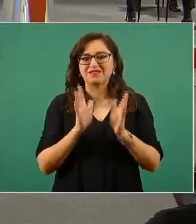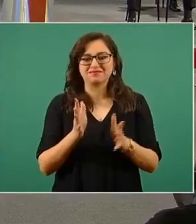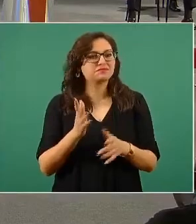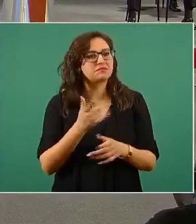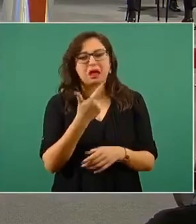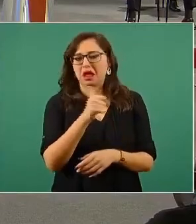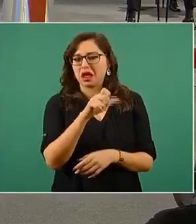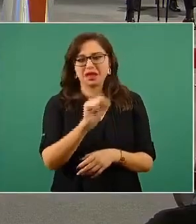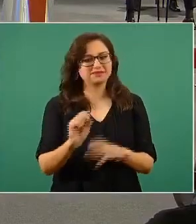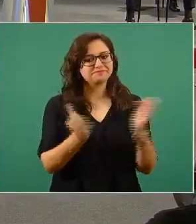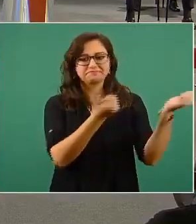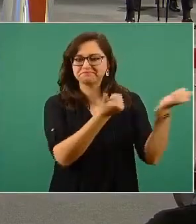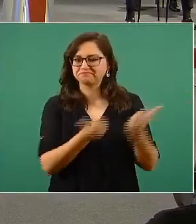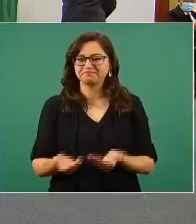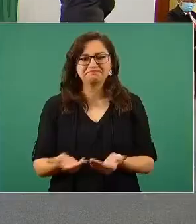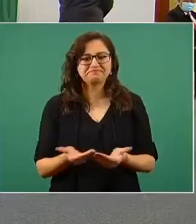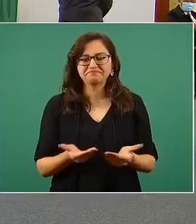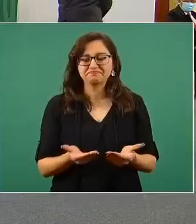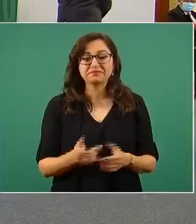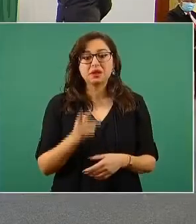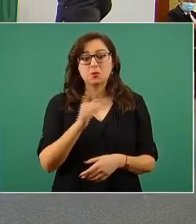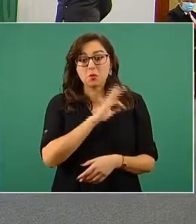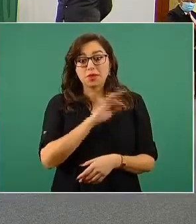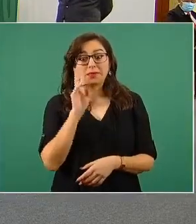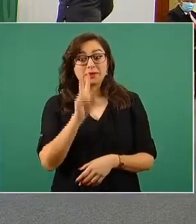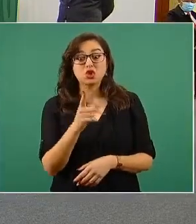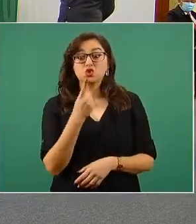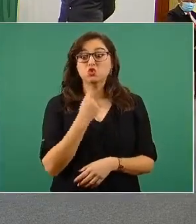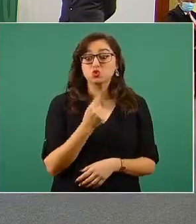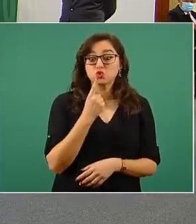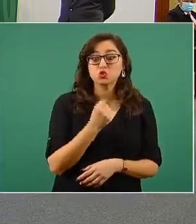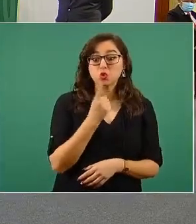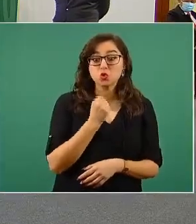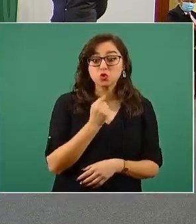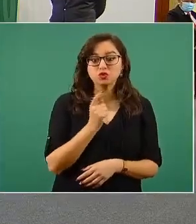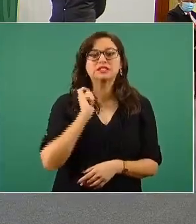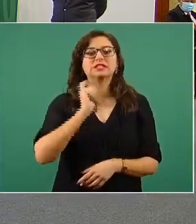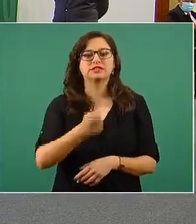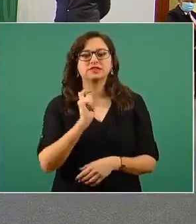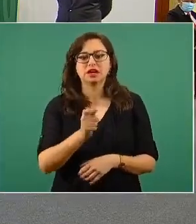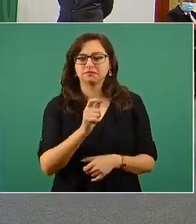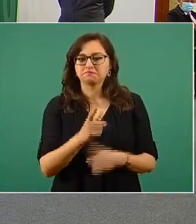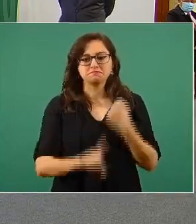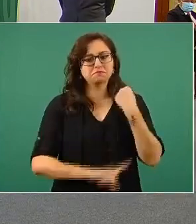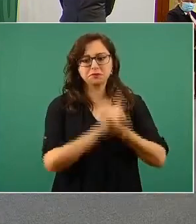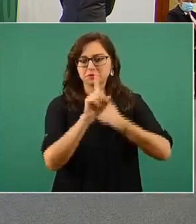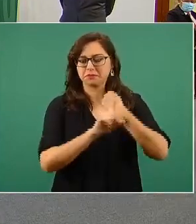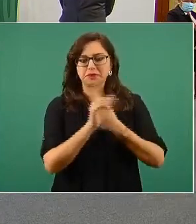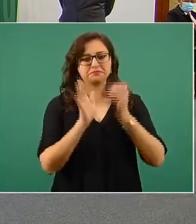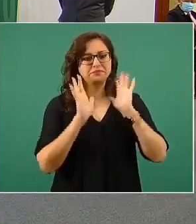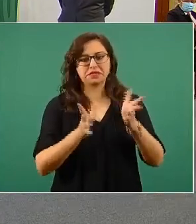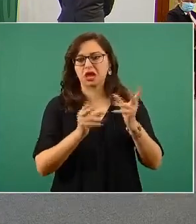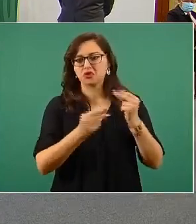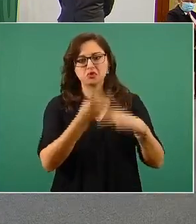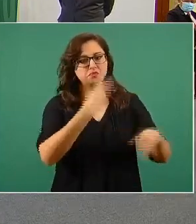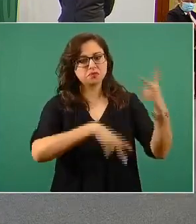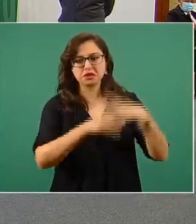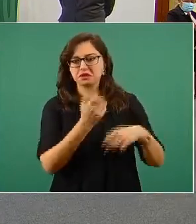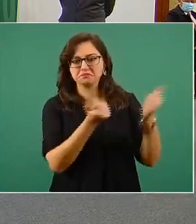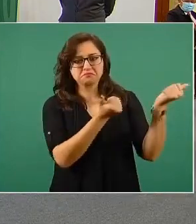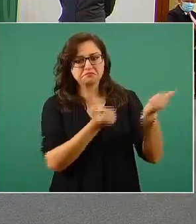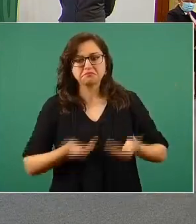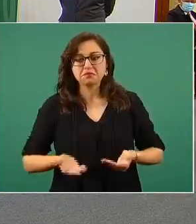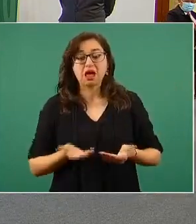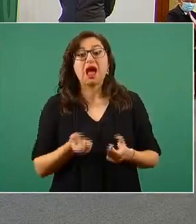natural. Todos esos que están en rojo ya tienen problemas de entrada. Algunos, las afectaciones eran al